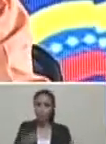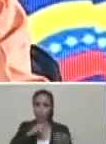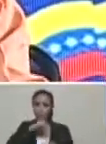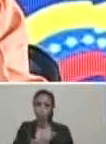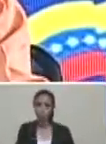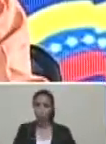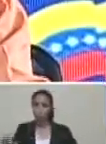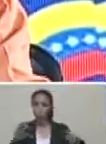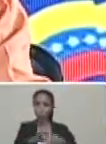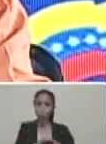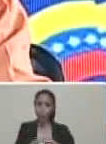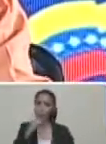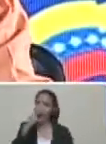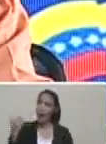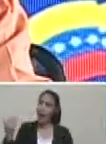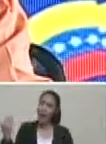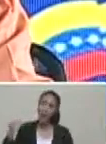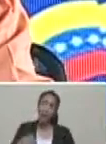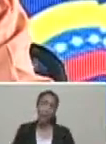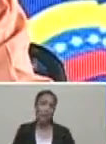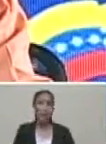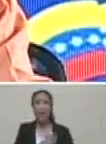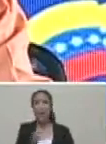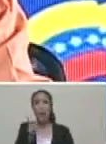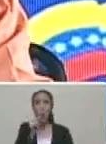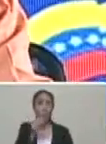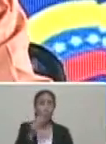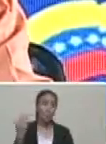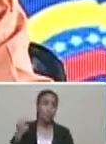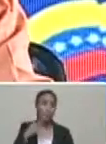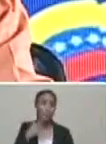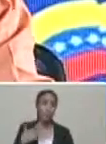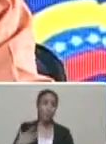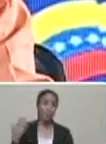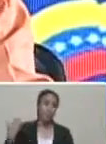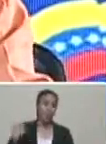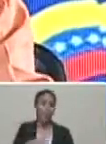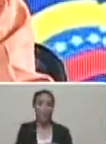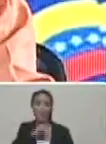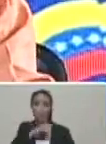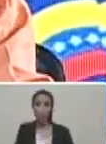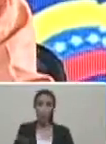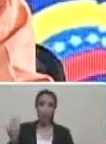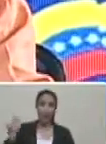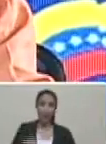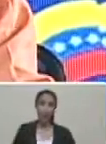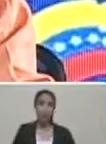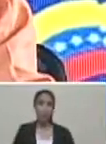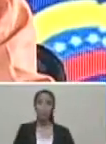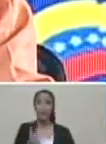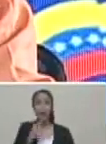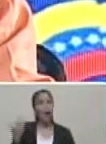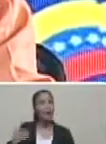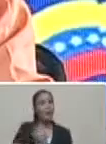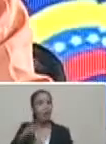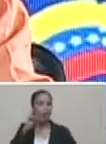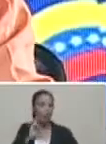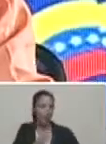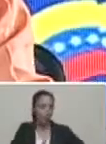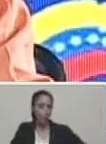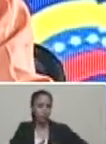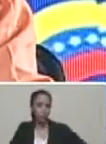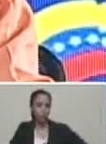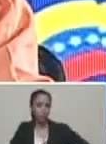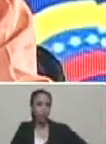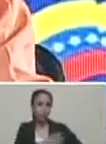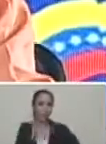Martí y Bolívar. Saber, recordar que la primera que le dio de mamar a Bolívar fue una cubana. De ahí nace